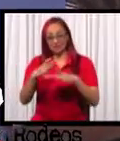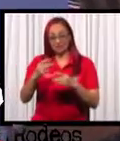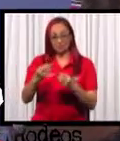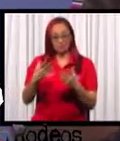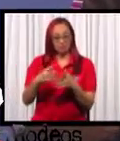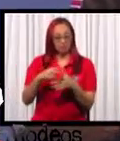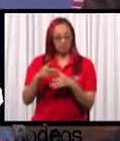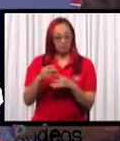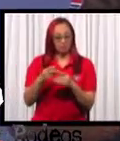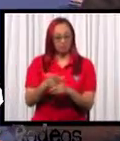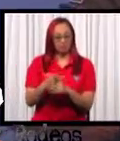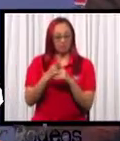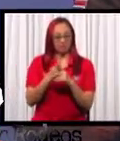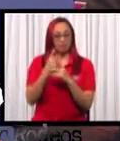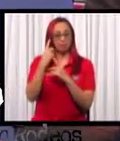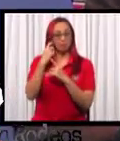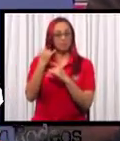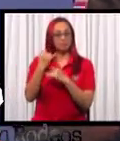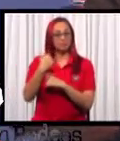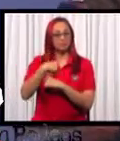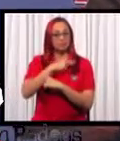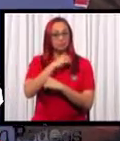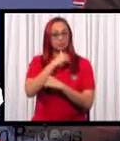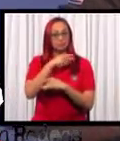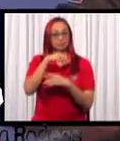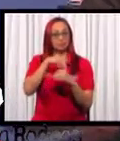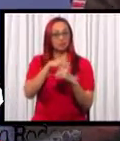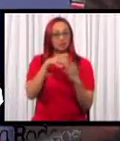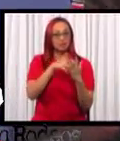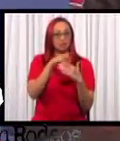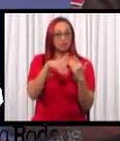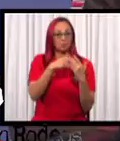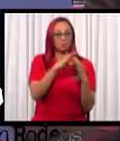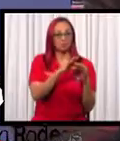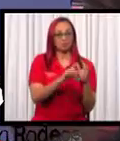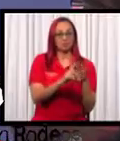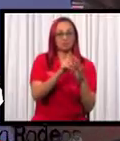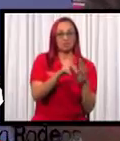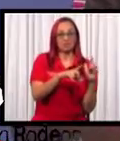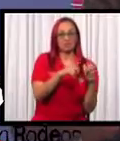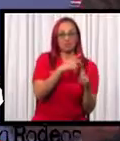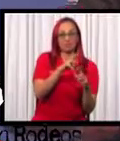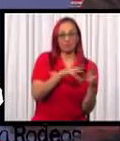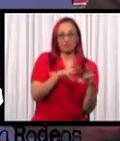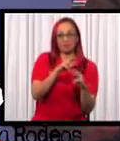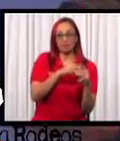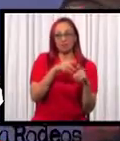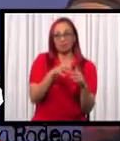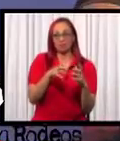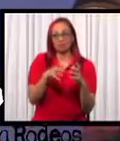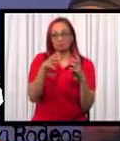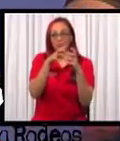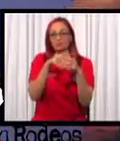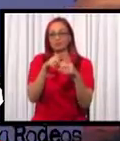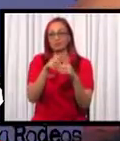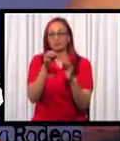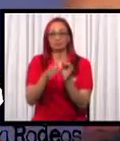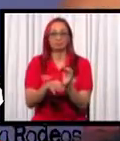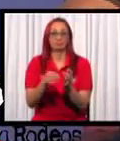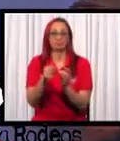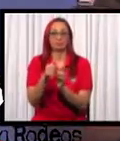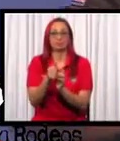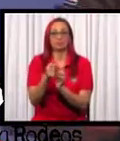protegido, porque si nosotros metemos al arroz en todo este disparate del libre mercado y la globalización, de simple y sencillamente